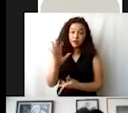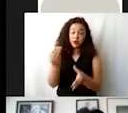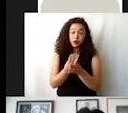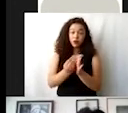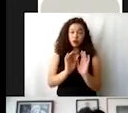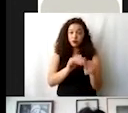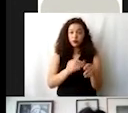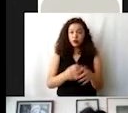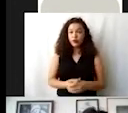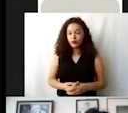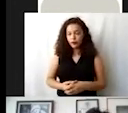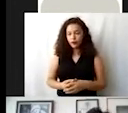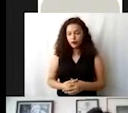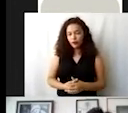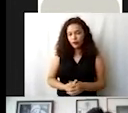En